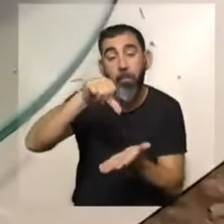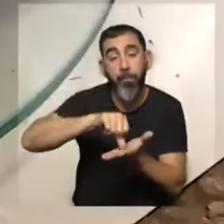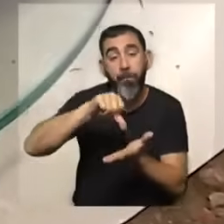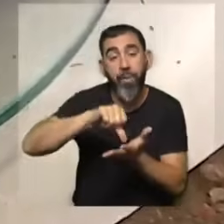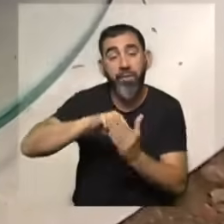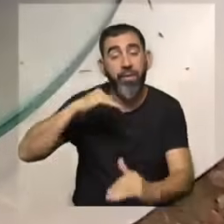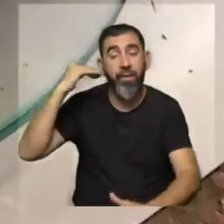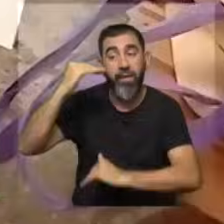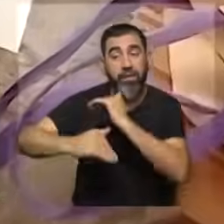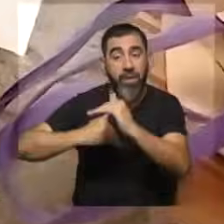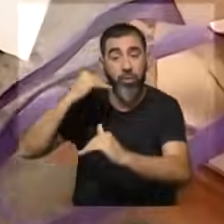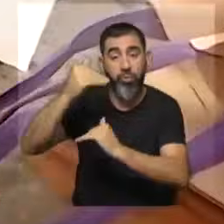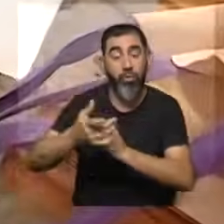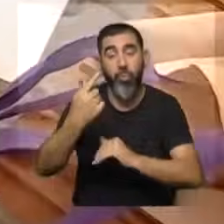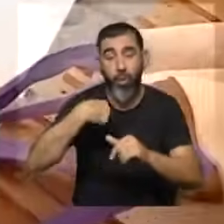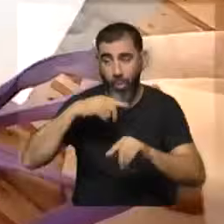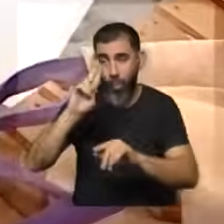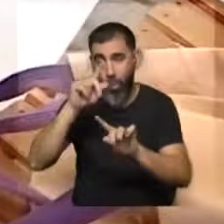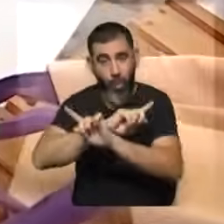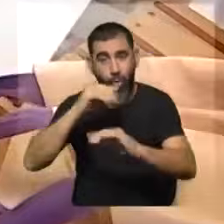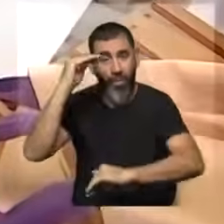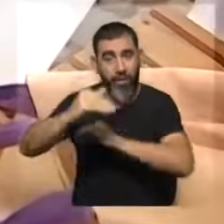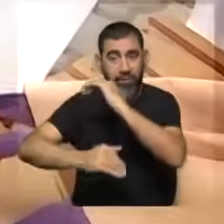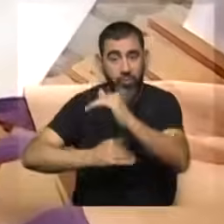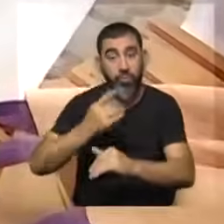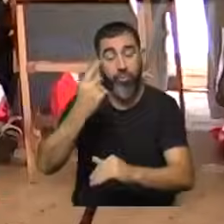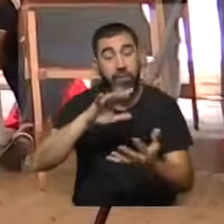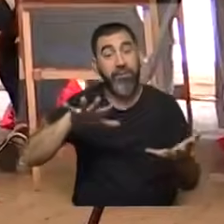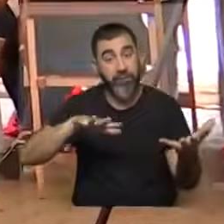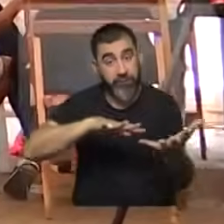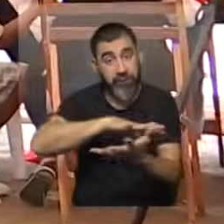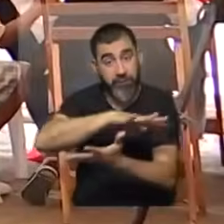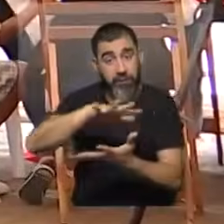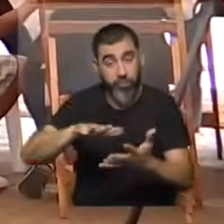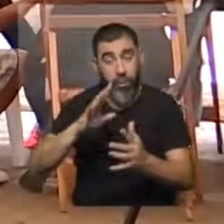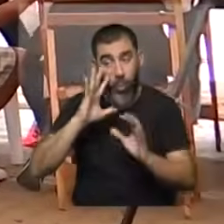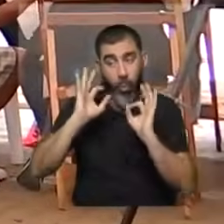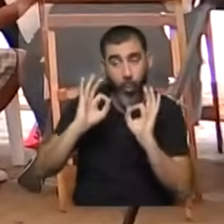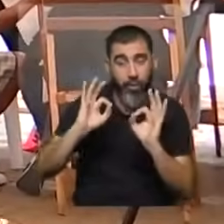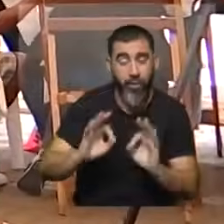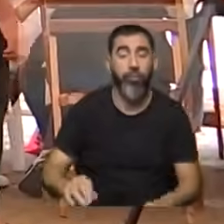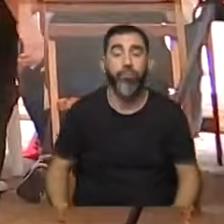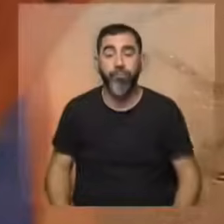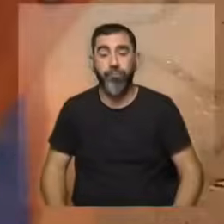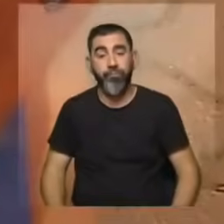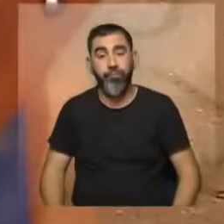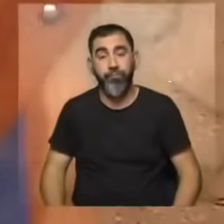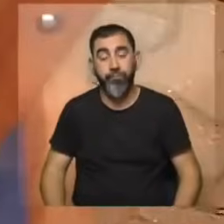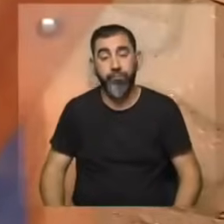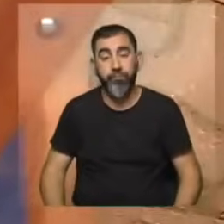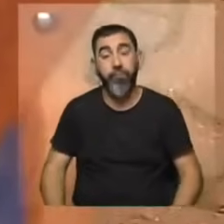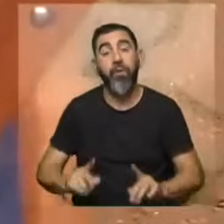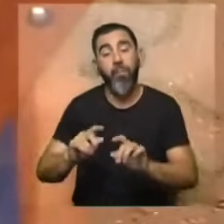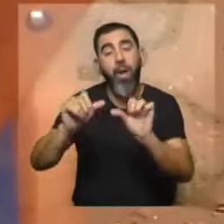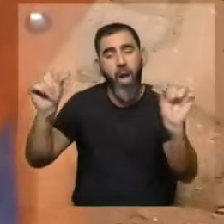Este desarrollados pero nosotros no somos un país desarrollado por lo tanto es una situación que hay que atender también esta y bueno y un resto el